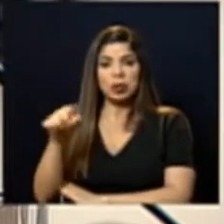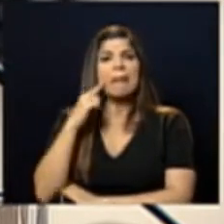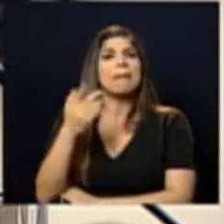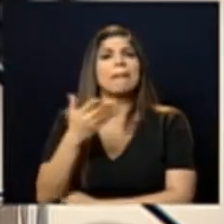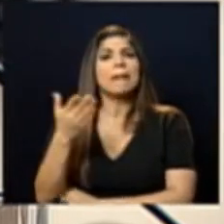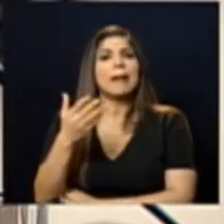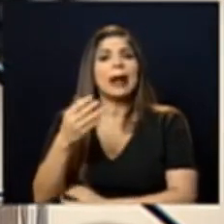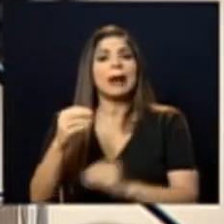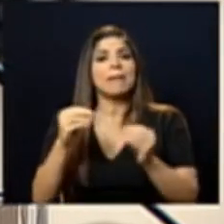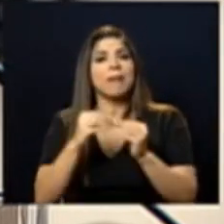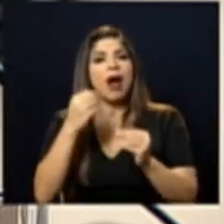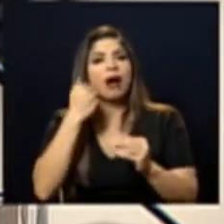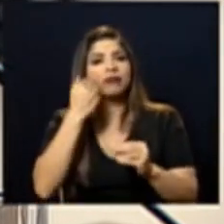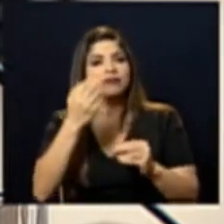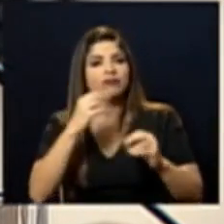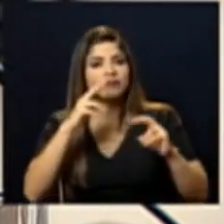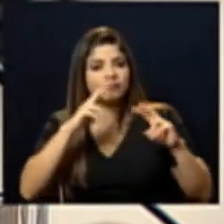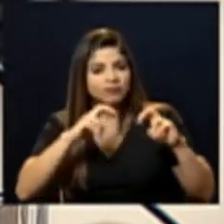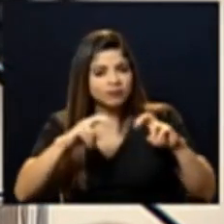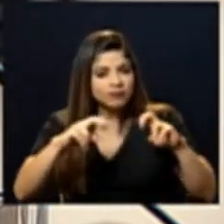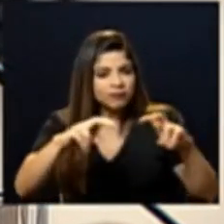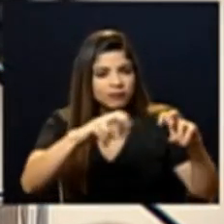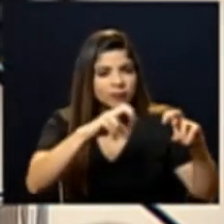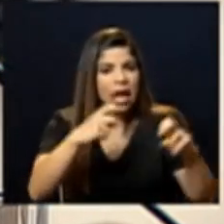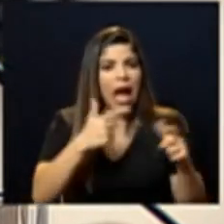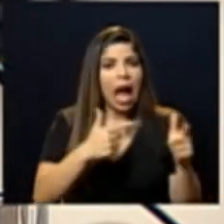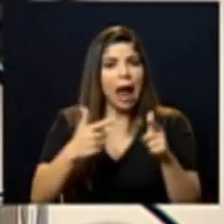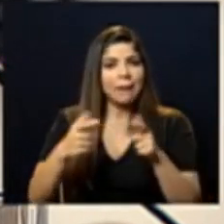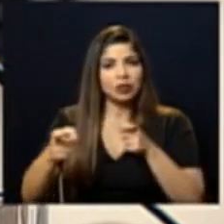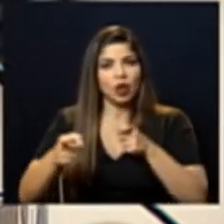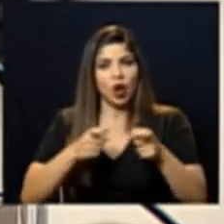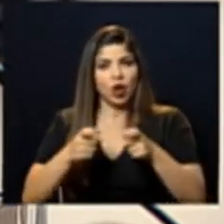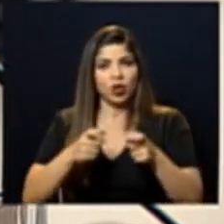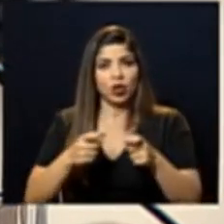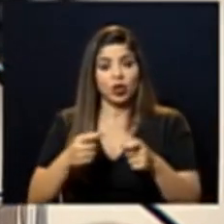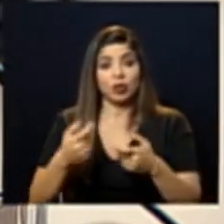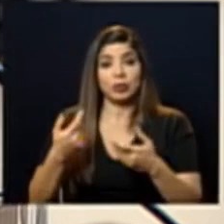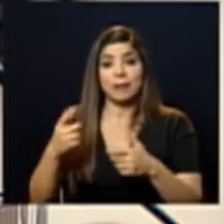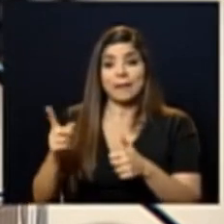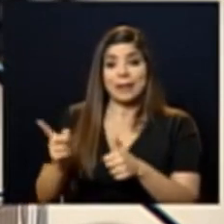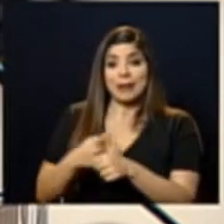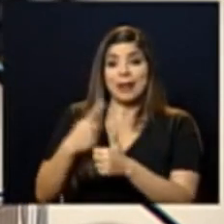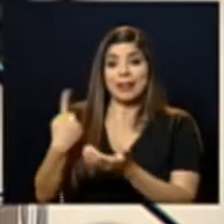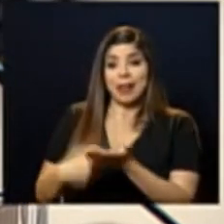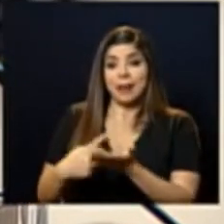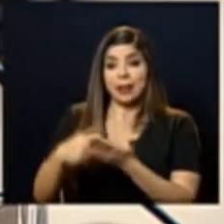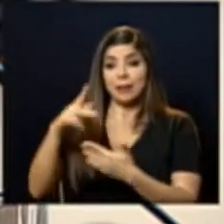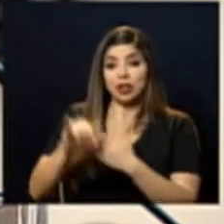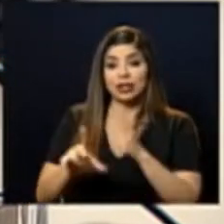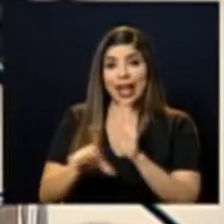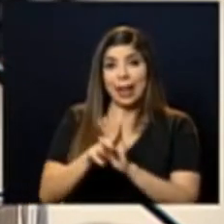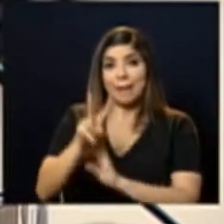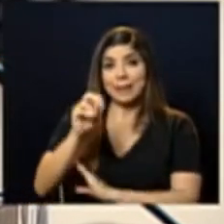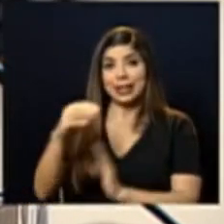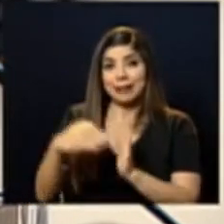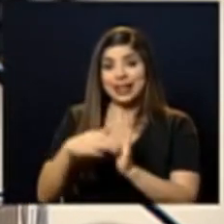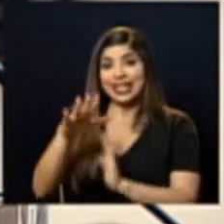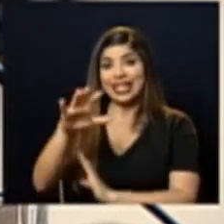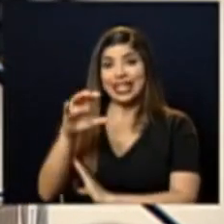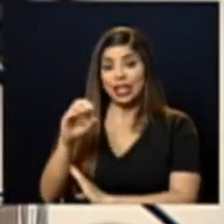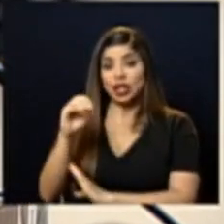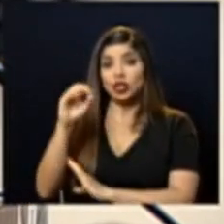fortalecer la trazabilidad y control de armas, y en primer debate del proyecto de ley